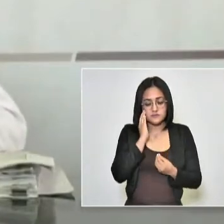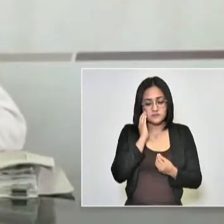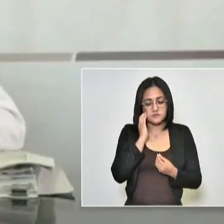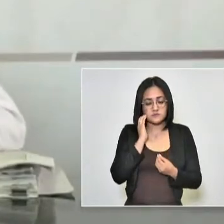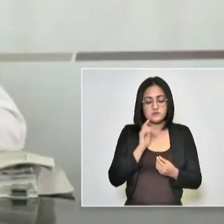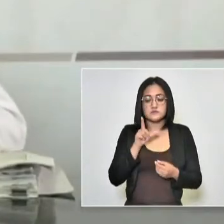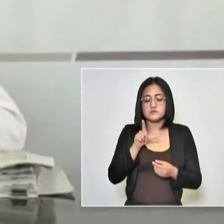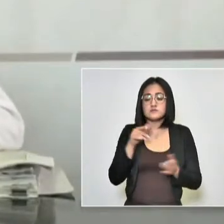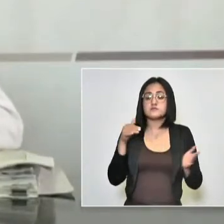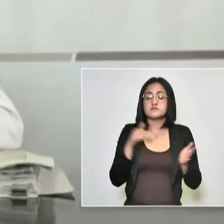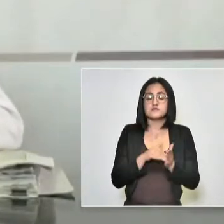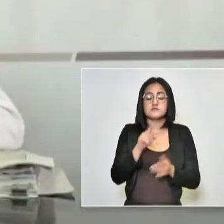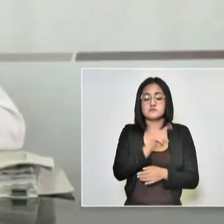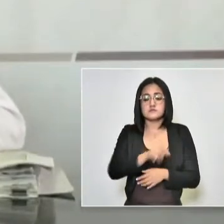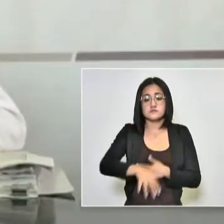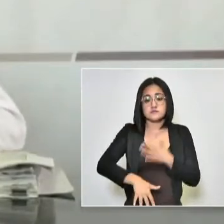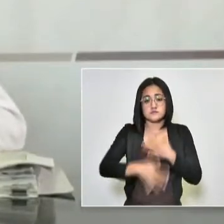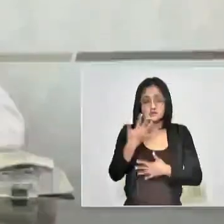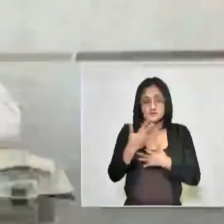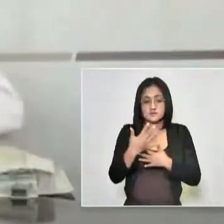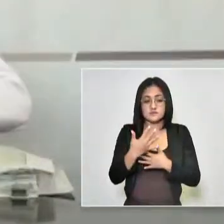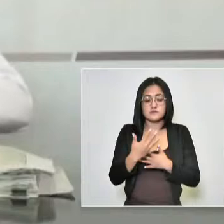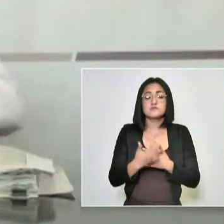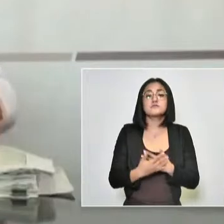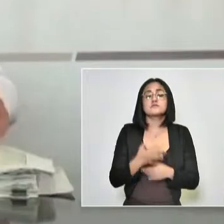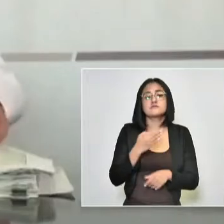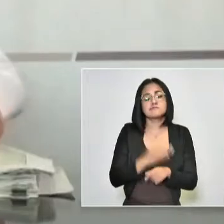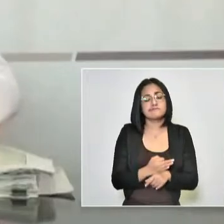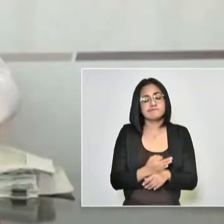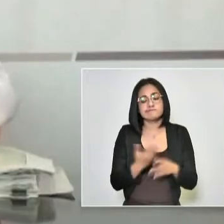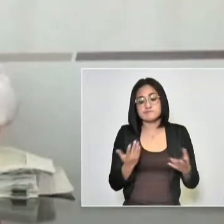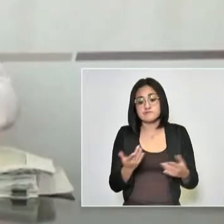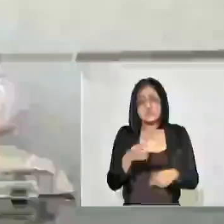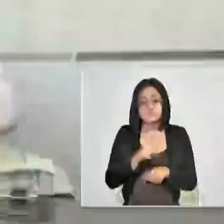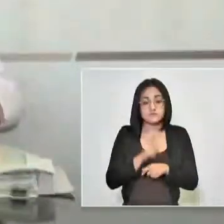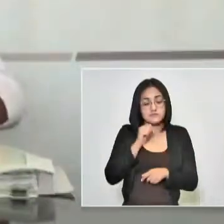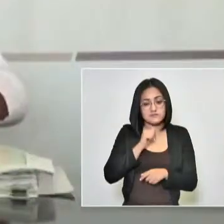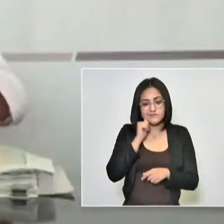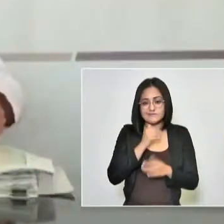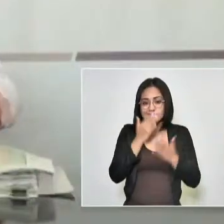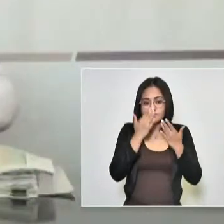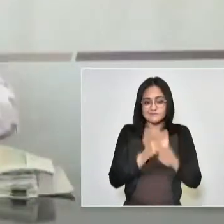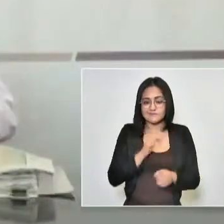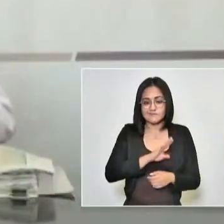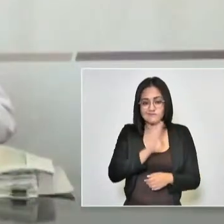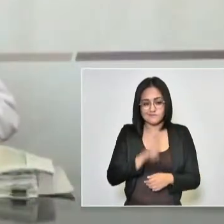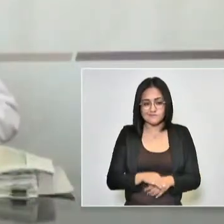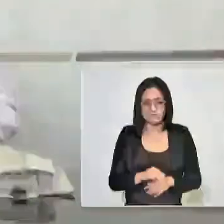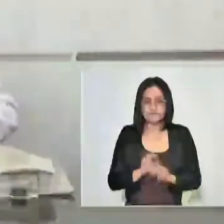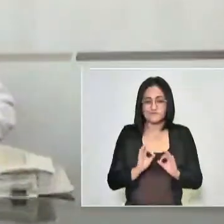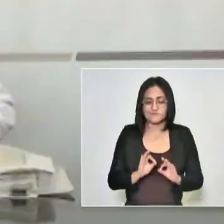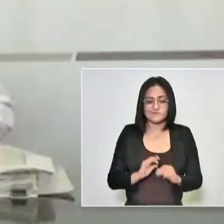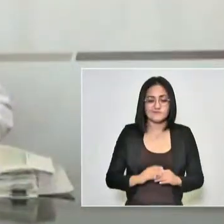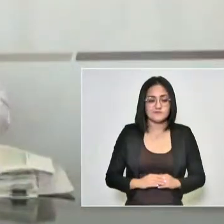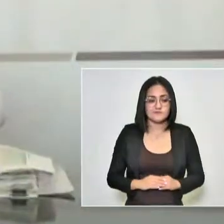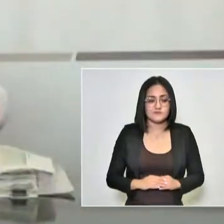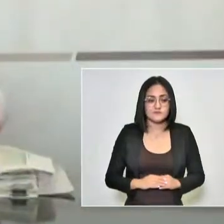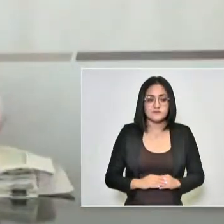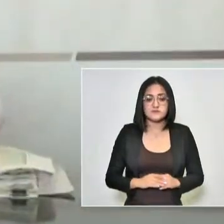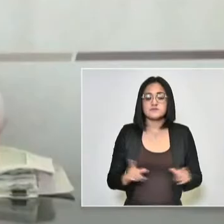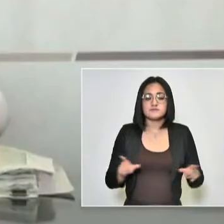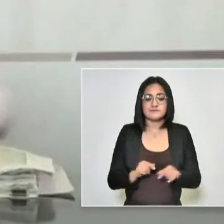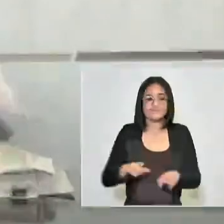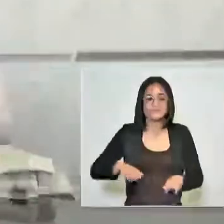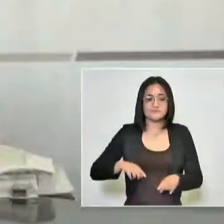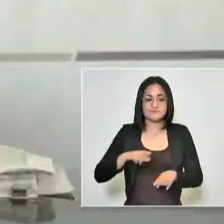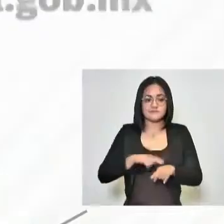de 17,115. Afortunadamente, el día de ayer tampoco hubo lamentables defunciones. ¿Es